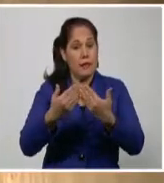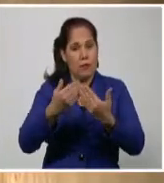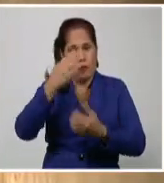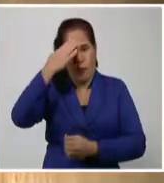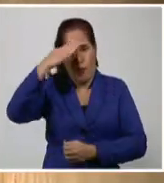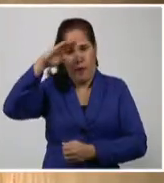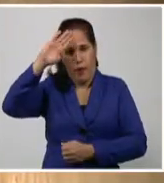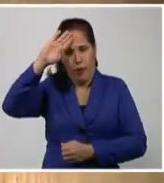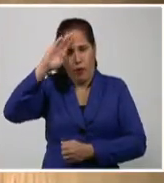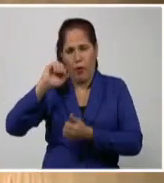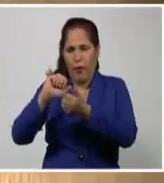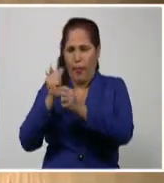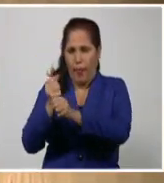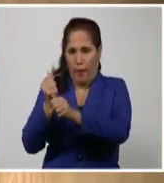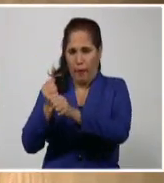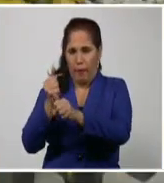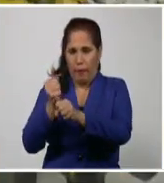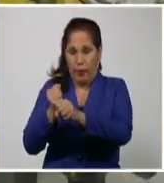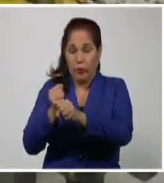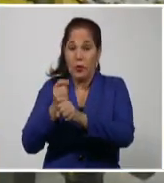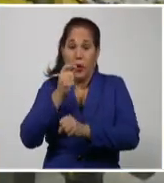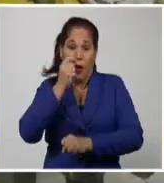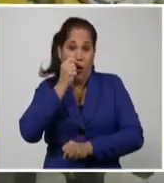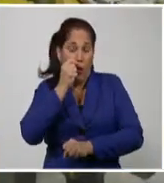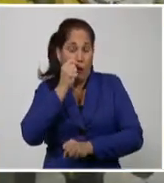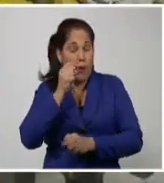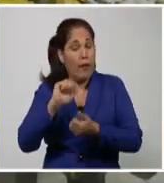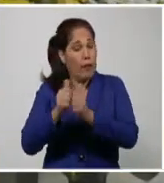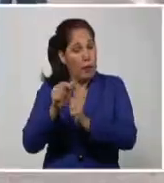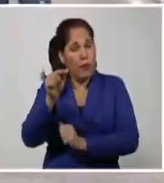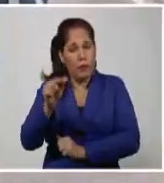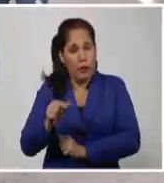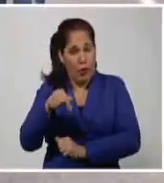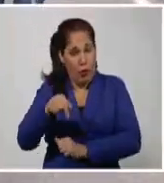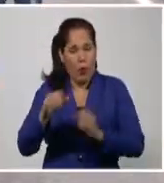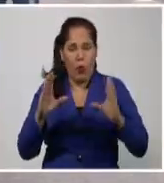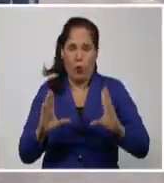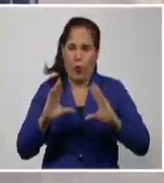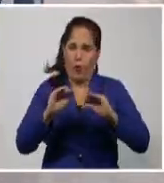trabajo del colega Carlos Ernesto Ochaviano sobre el excepcional atleta esta noche en la emisión estelar.